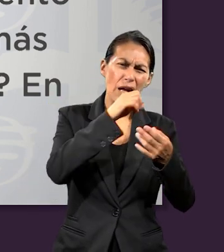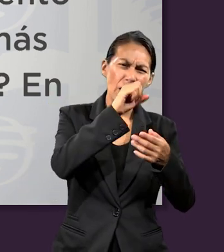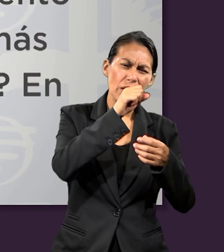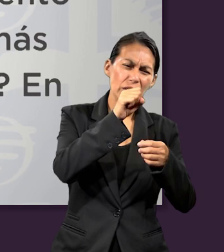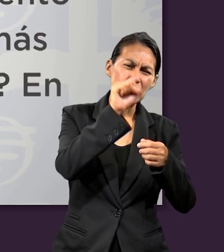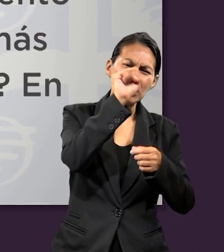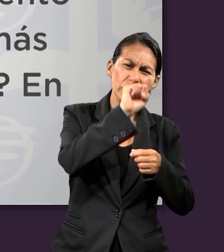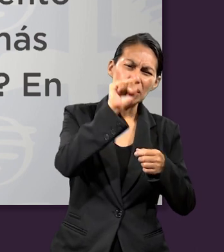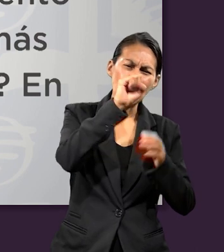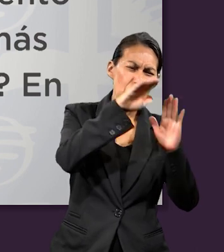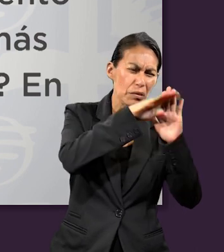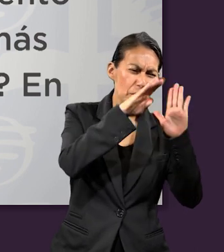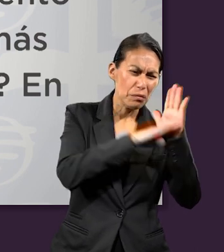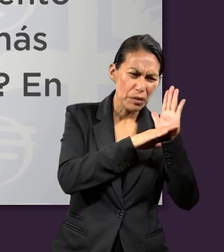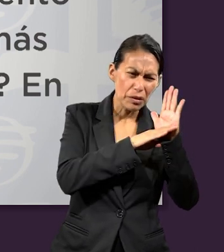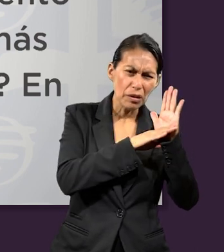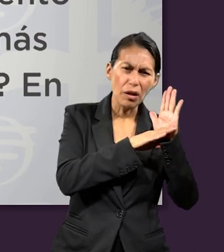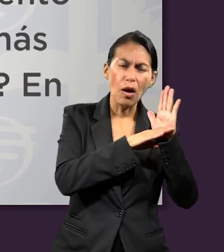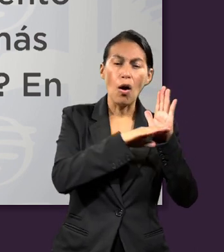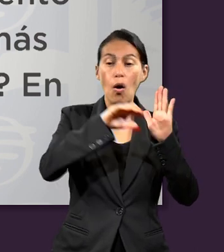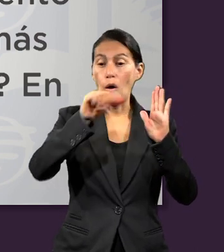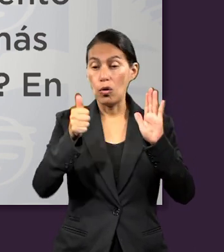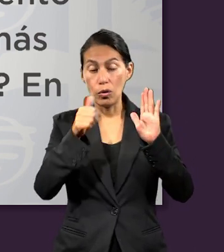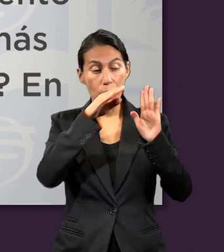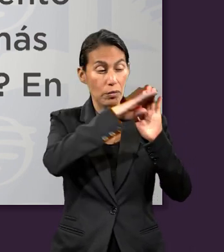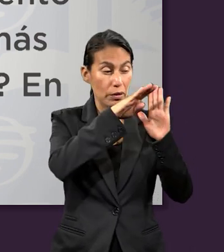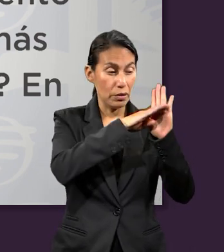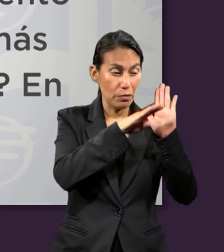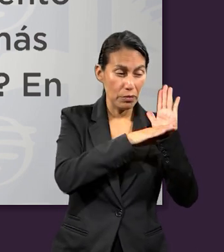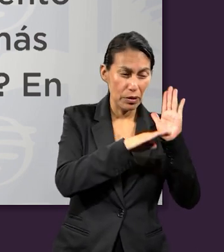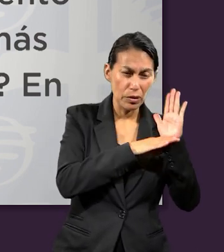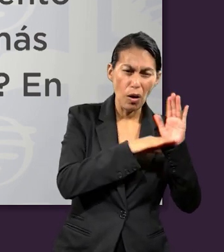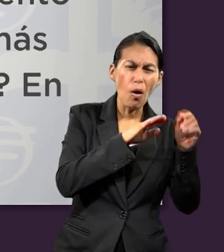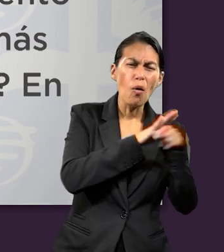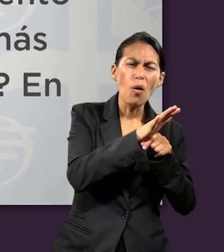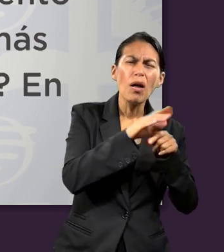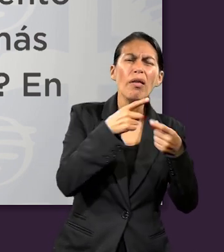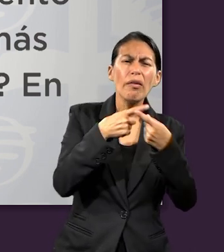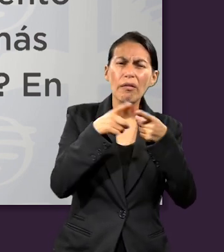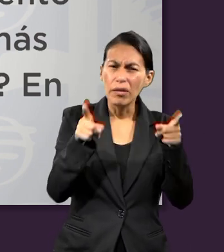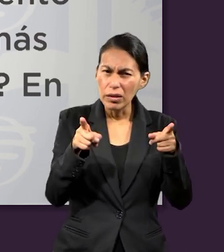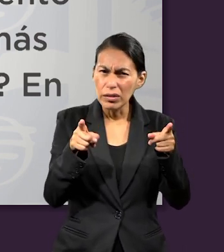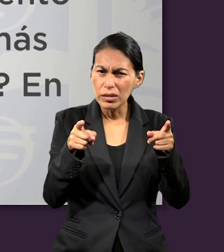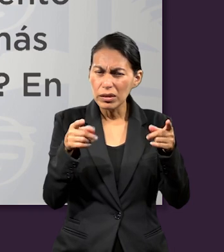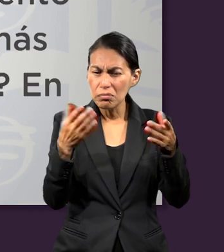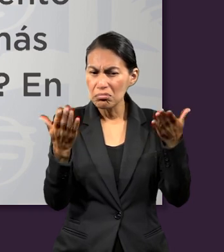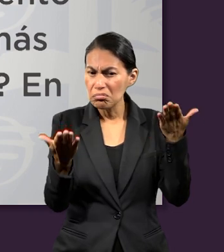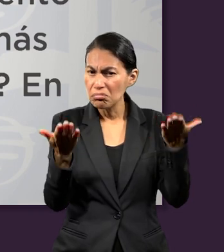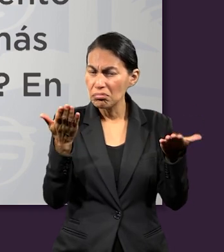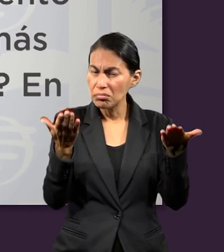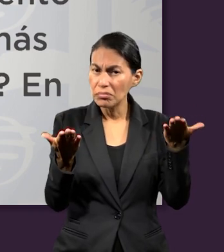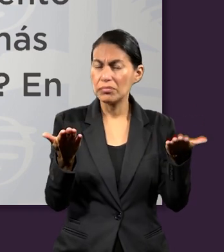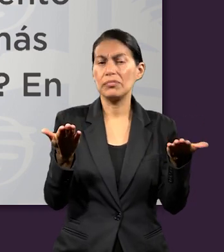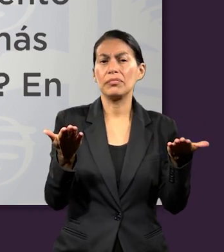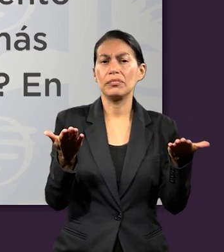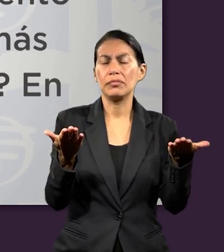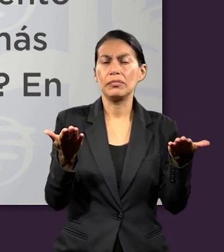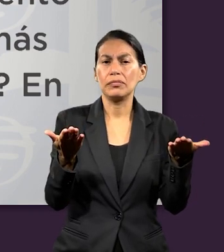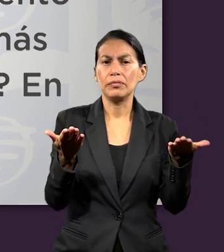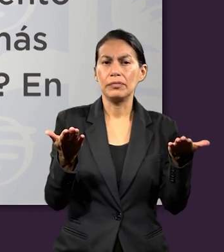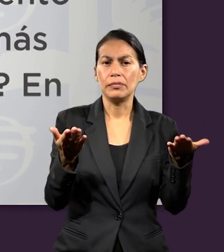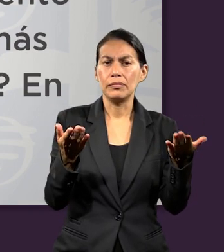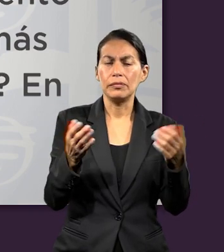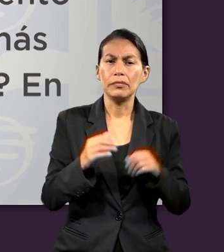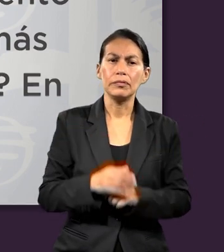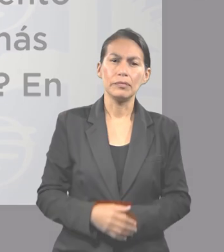qué se diferencia el mandamiento del sábado de todos los demás mandamientos del decálogo en Éxodo 20 del